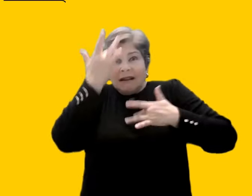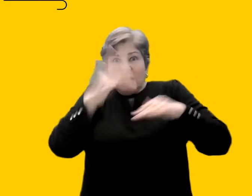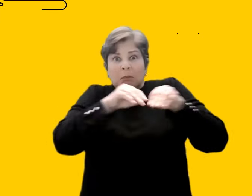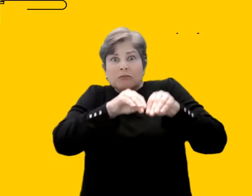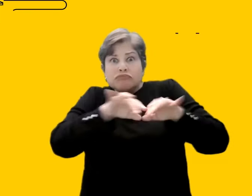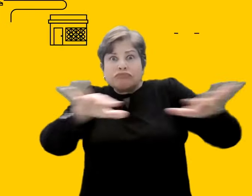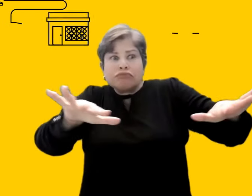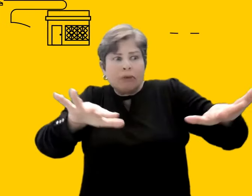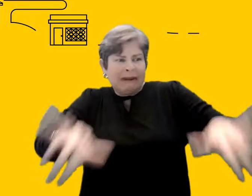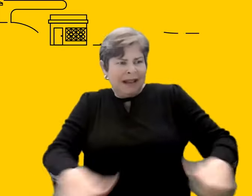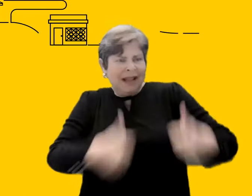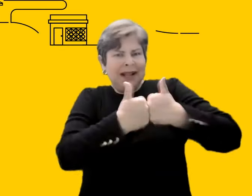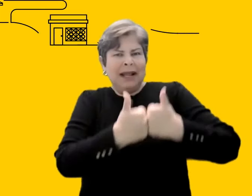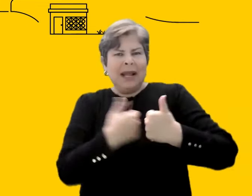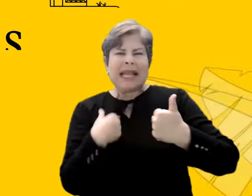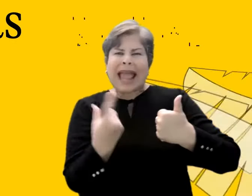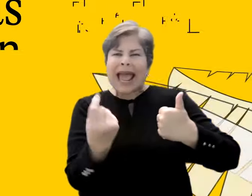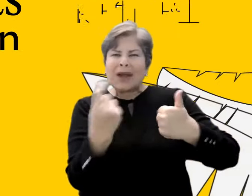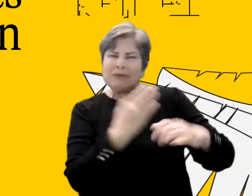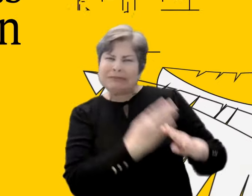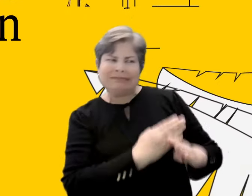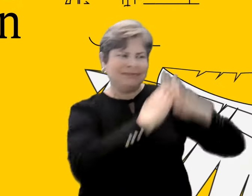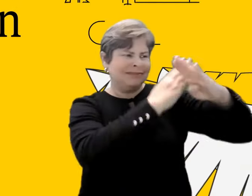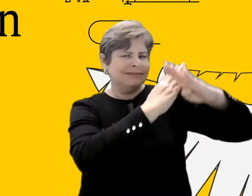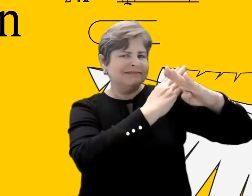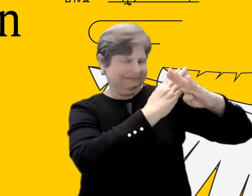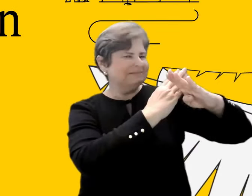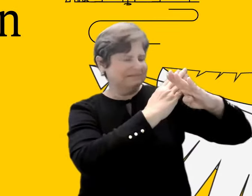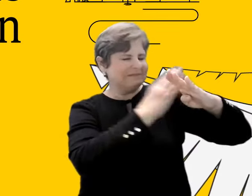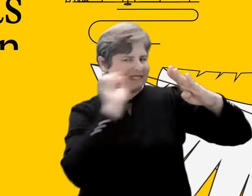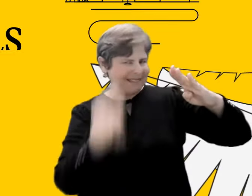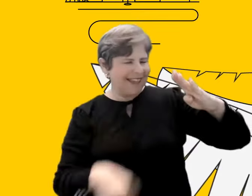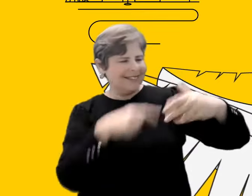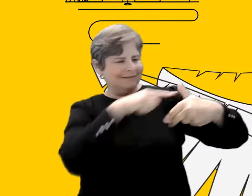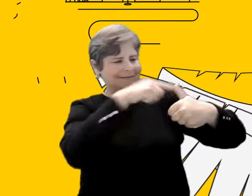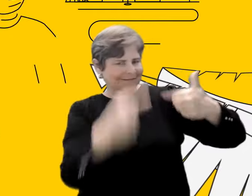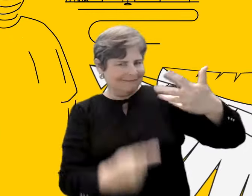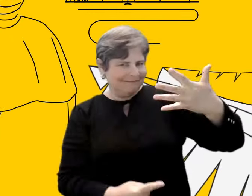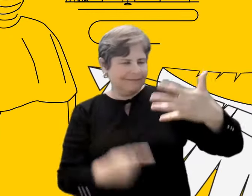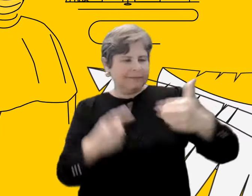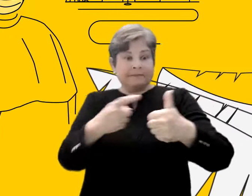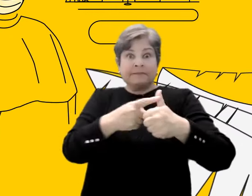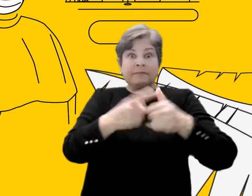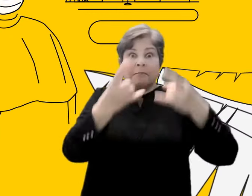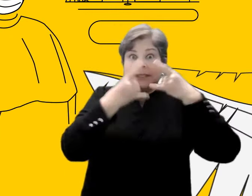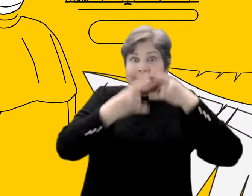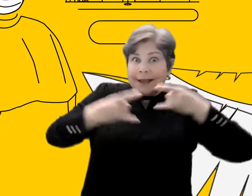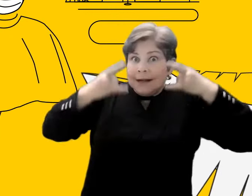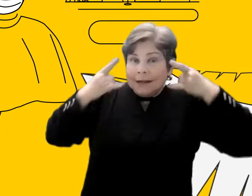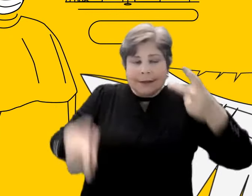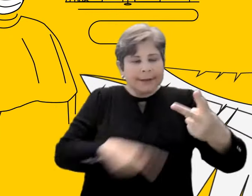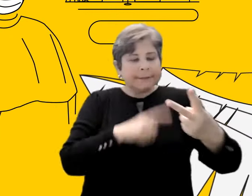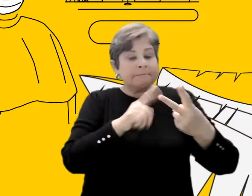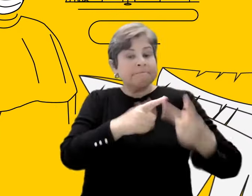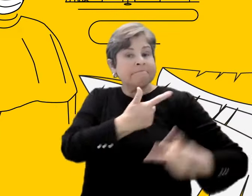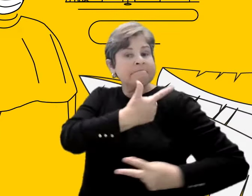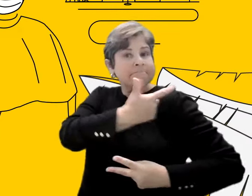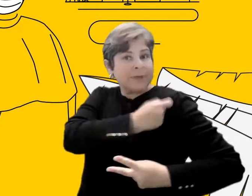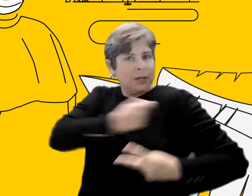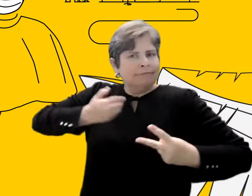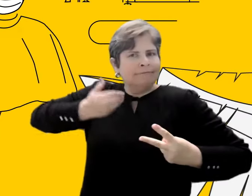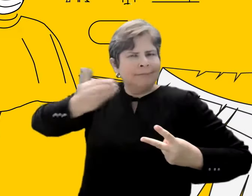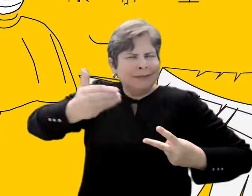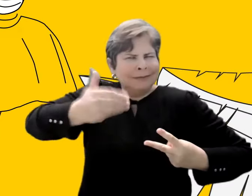Aún en tiempos de crisis y de retos, hay herramientas de prevención a tu alcance. Usar mascarilla en escenarios de alto riesgo, mantener